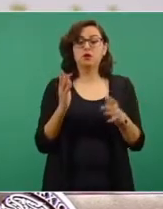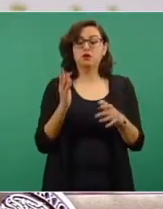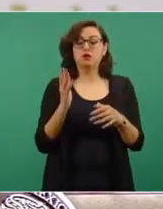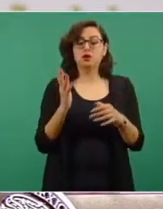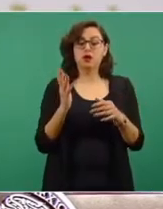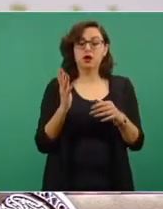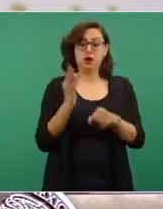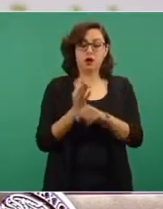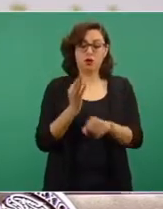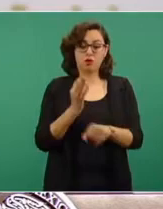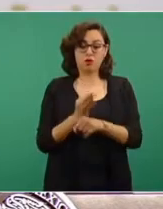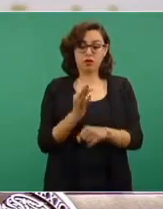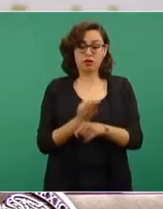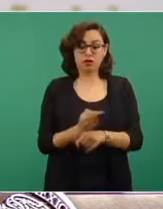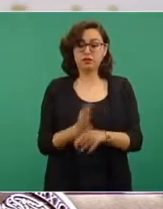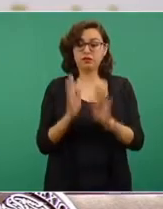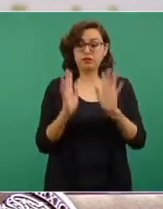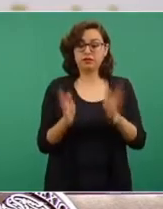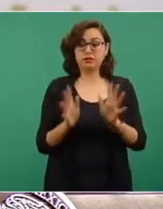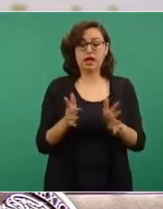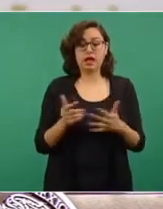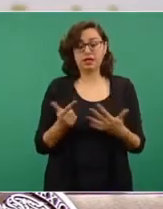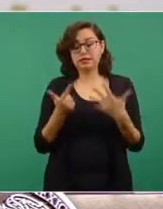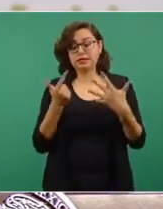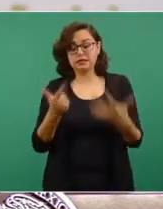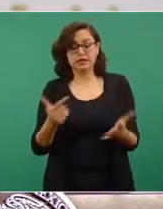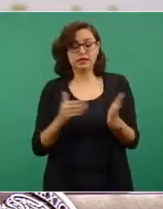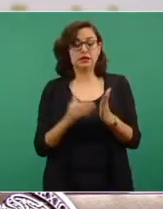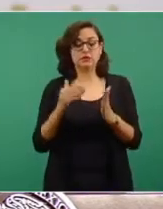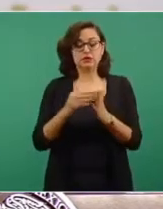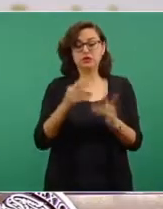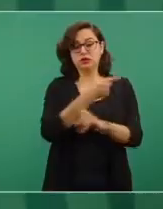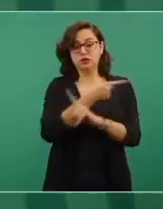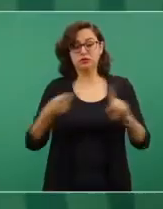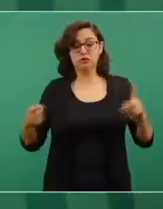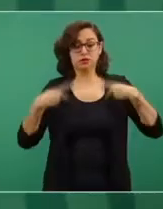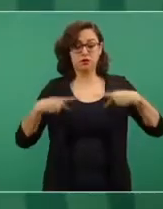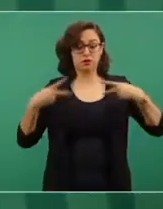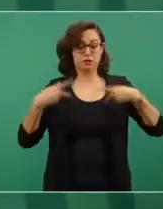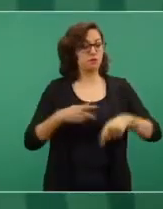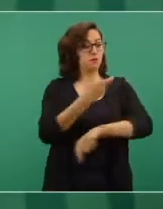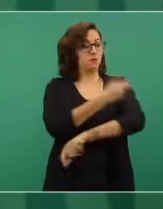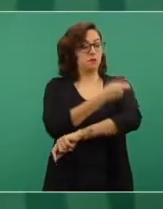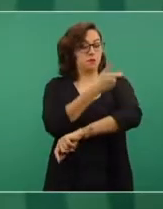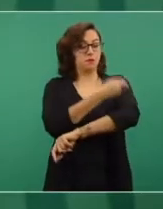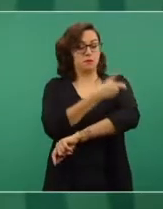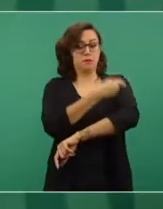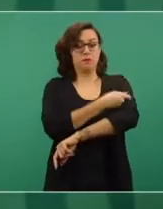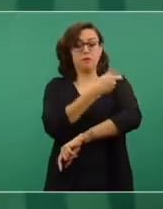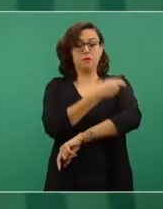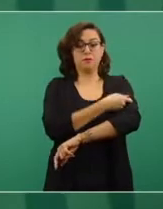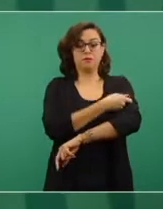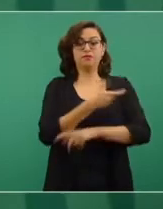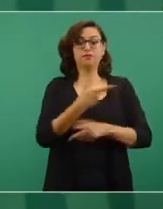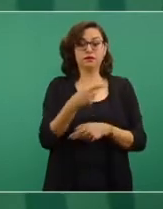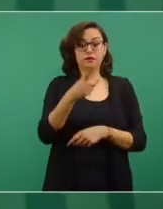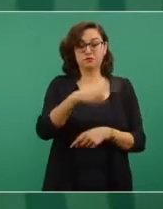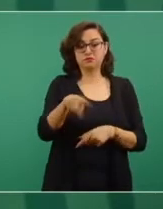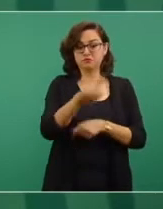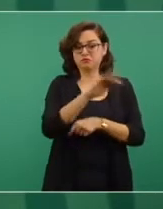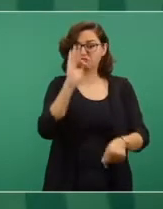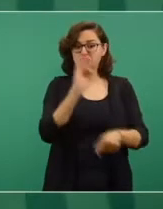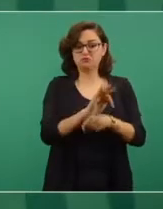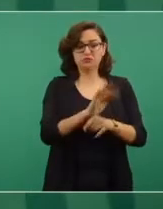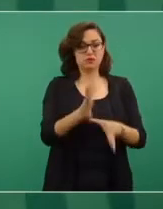vacunar en este momento a 7,5 millones prácticamente de personas, podemos considerar que estas son vidas